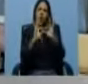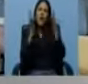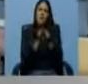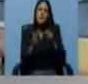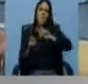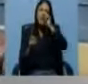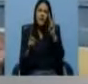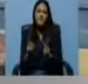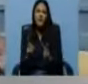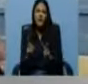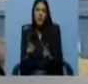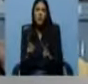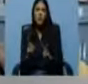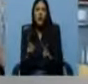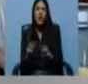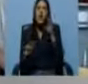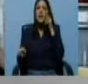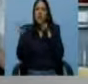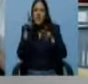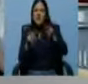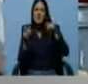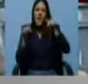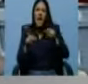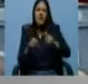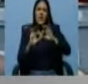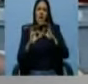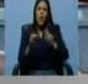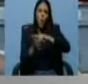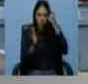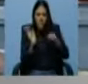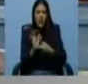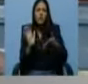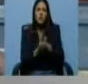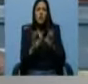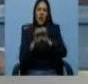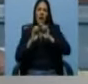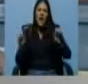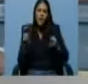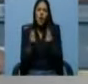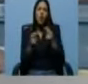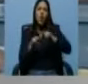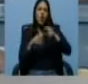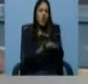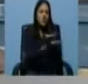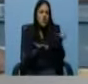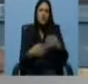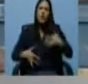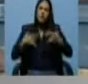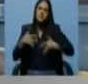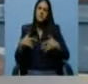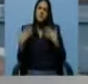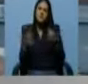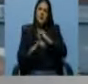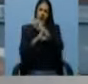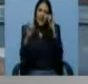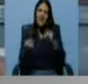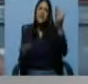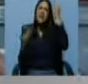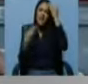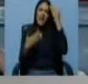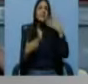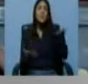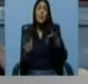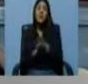venezolana que se ve aquí integrada en este centro de Educación con nuestros niños y nuestras niñas felices que sepan que ningún